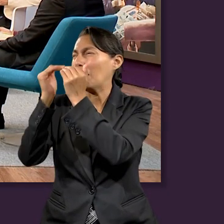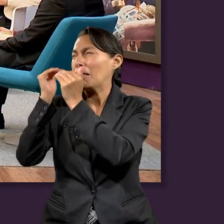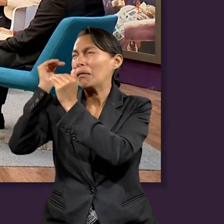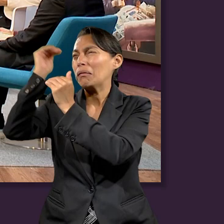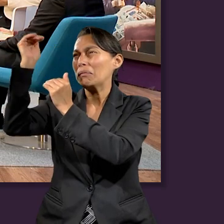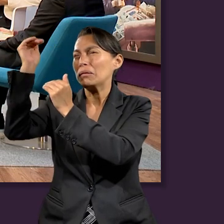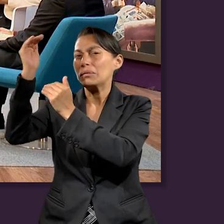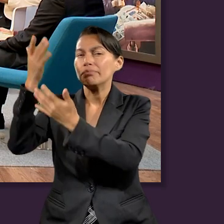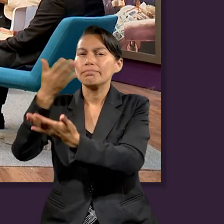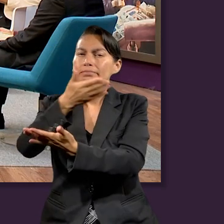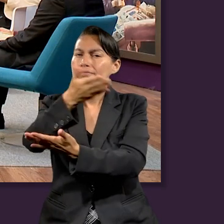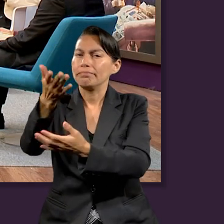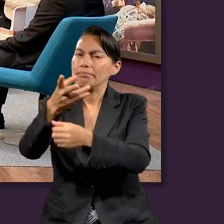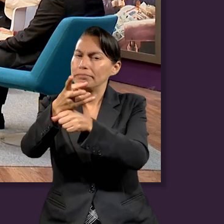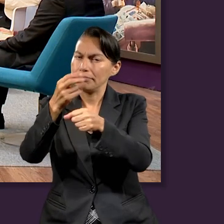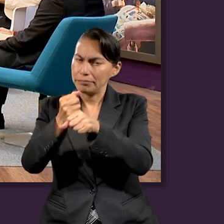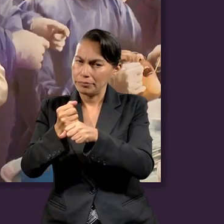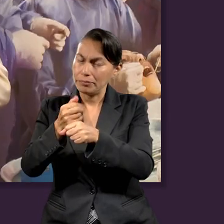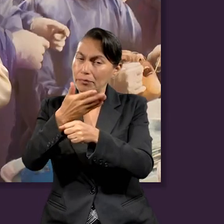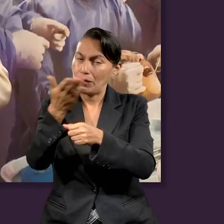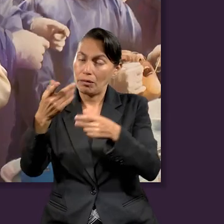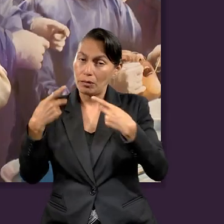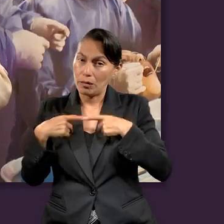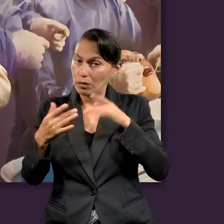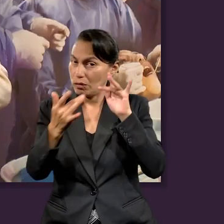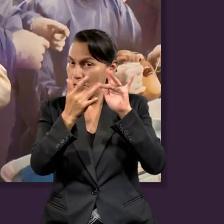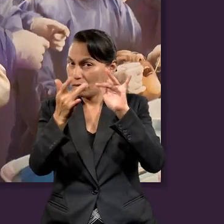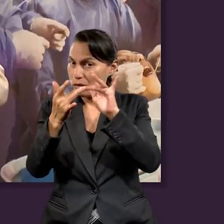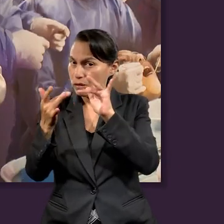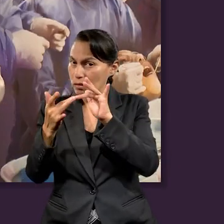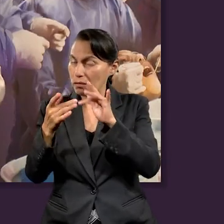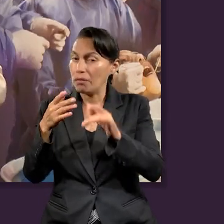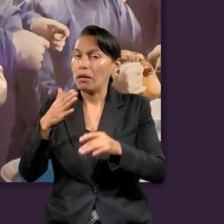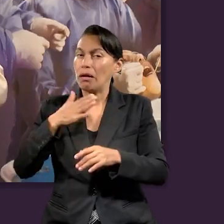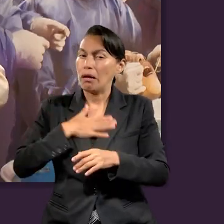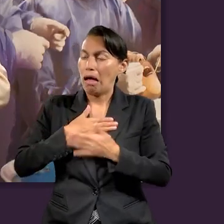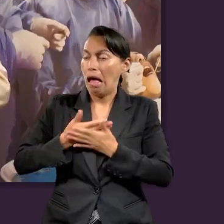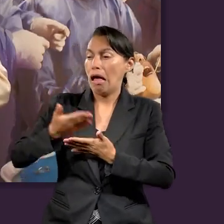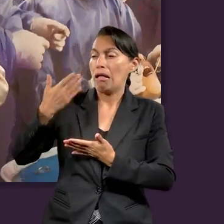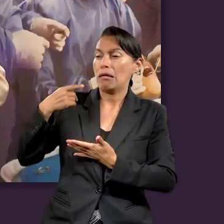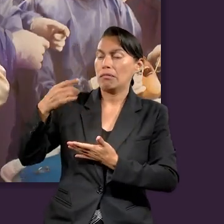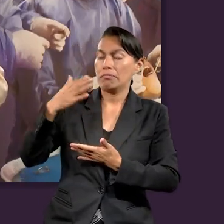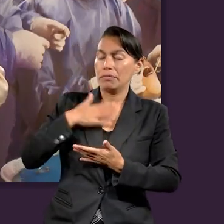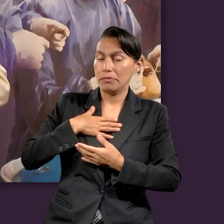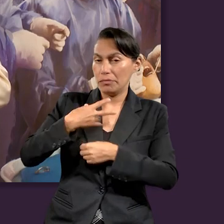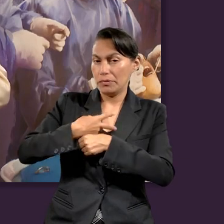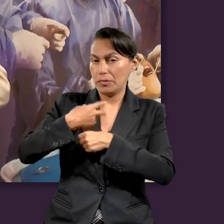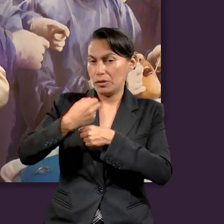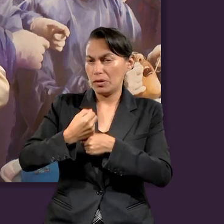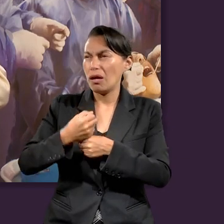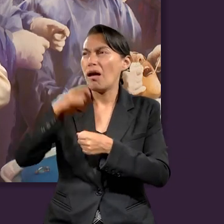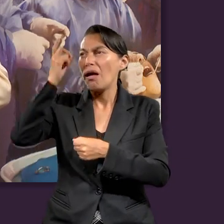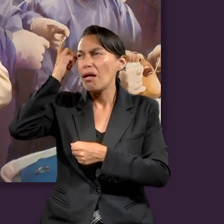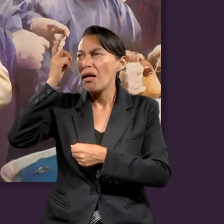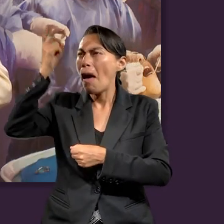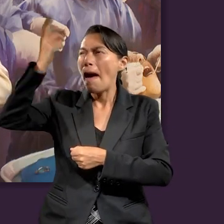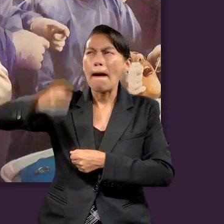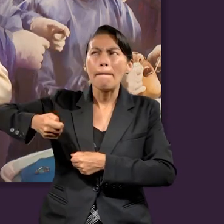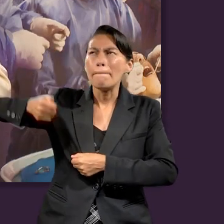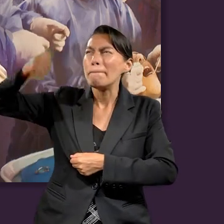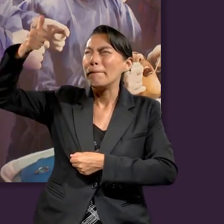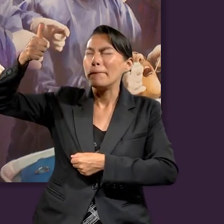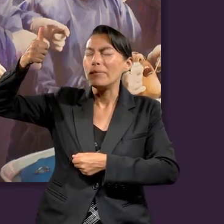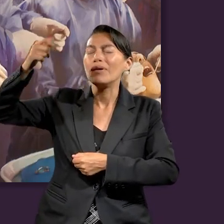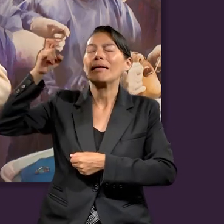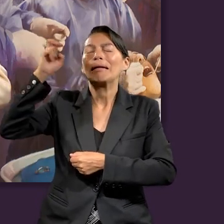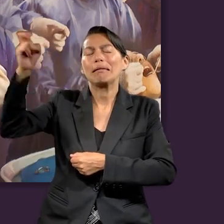Entonces, esa es como una invitación pues para las personas que nos escuchan, para mí fue una invitación de poner a Dios en